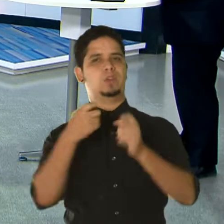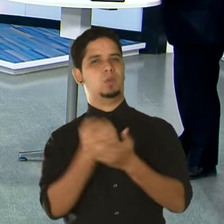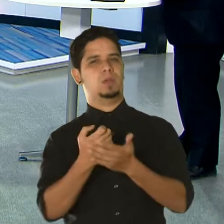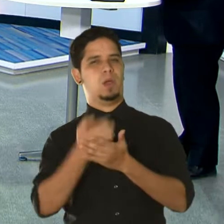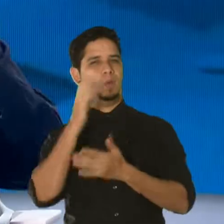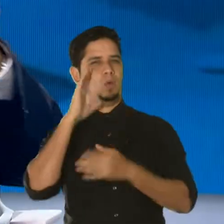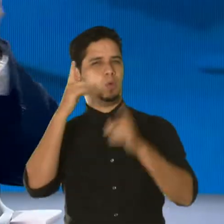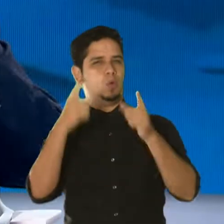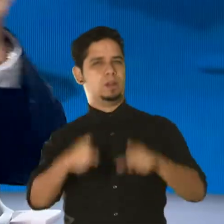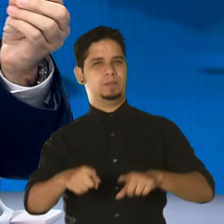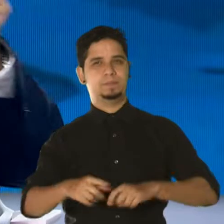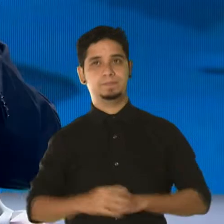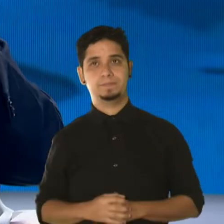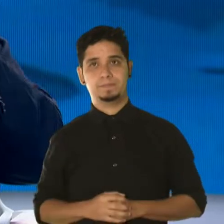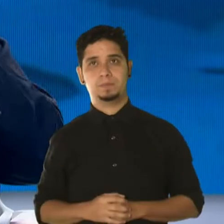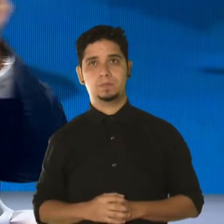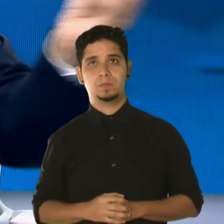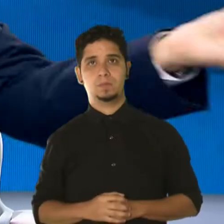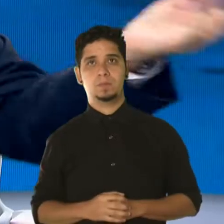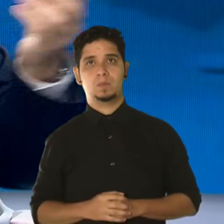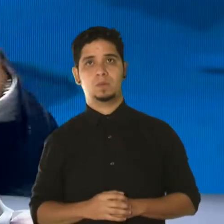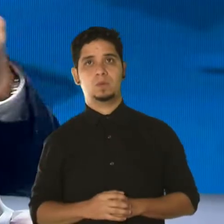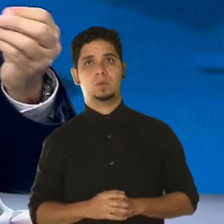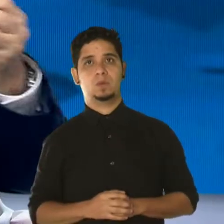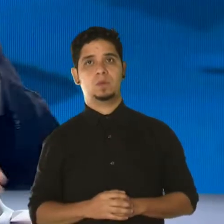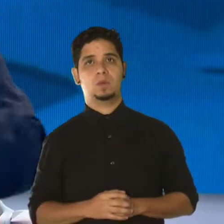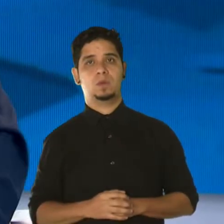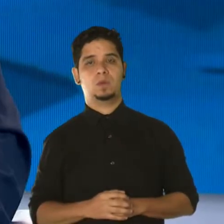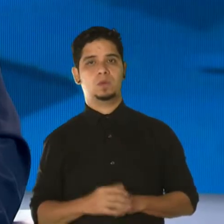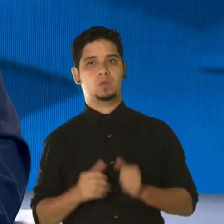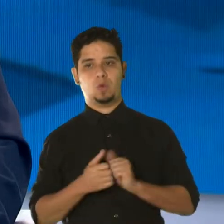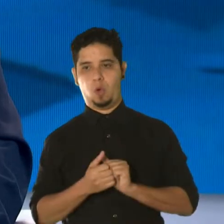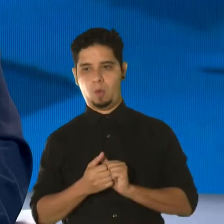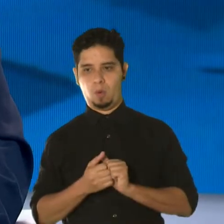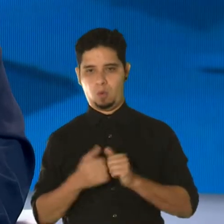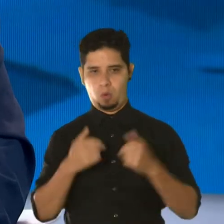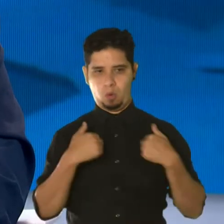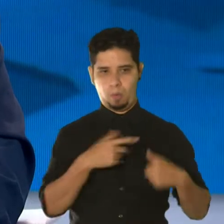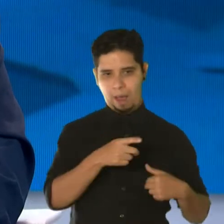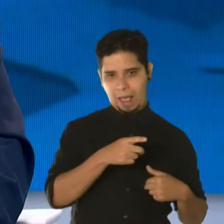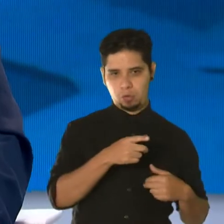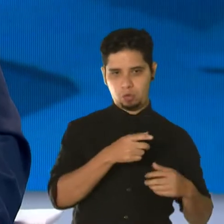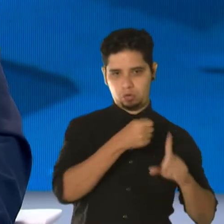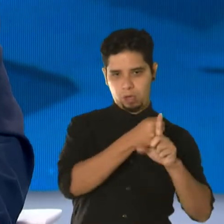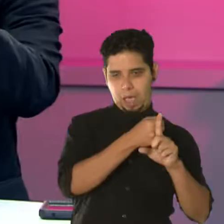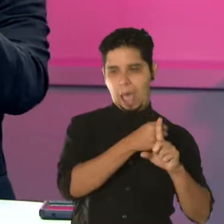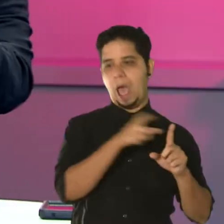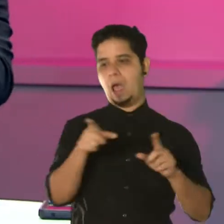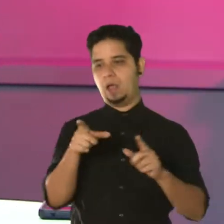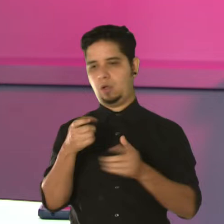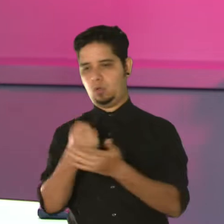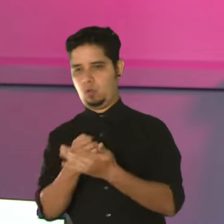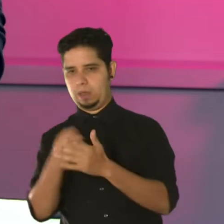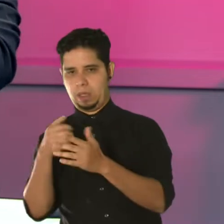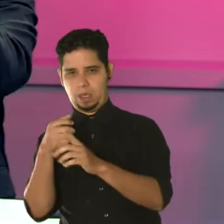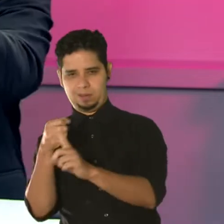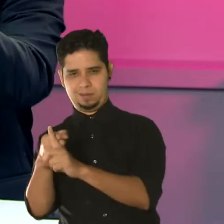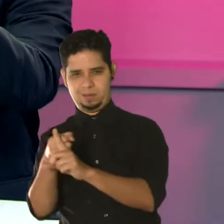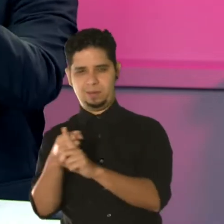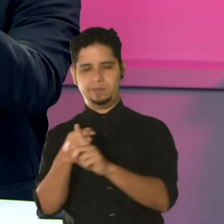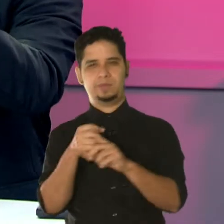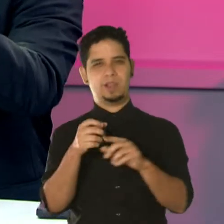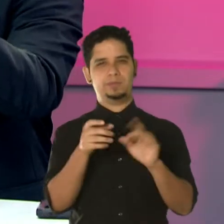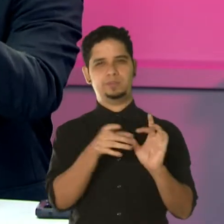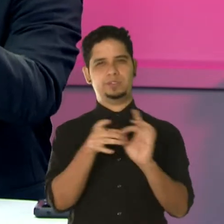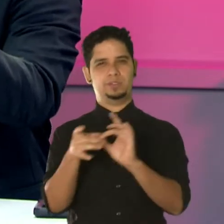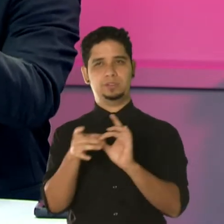entonces, ¿cómo esta cosa? Pues de nuevo volvemos a este asunto de esta situación tan volátil y ambigua. No es algo solo de Puerto Rico en el caso de